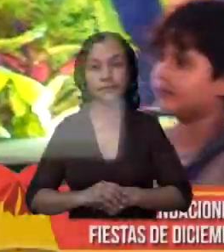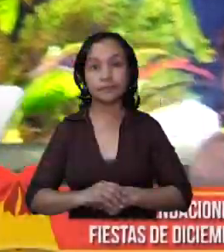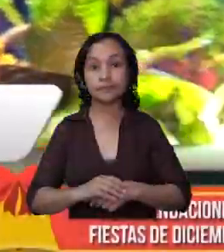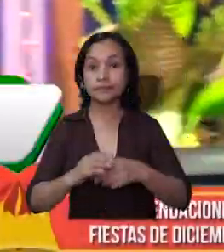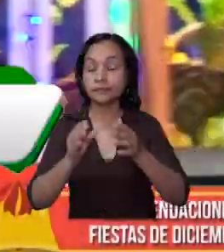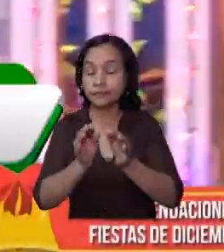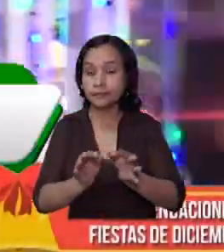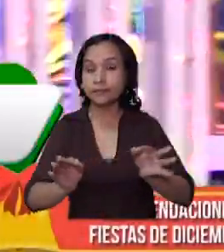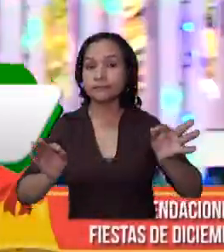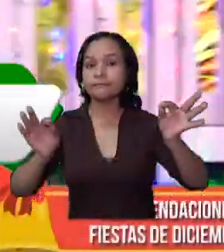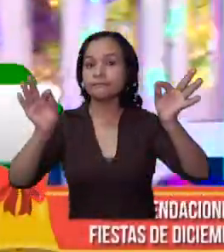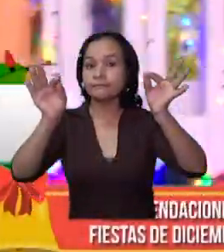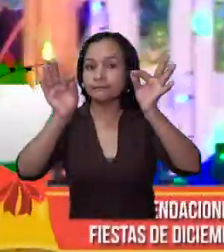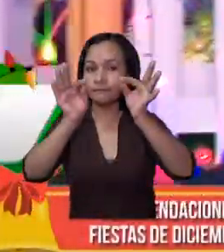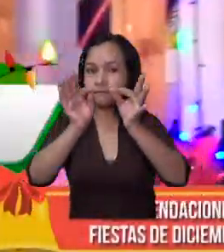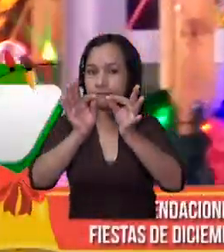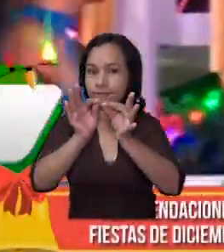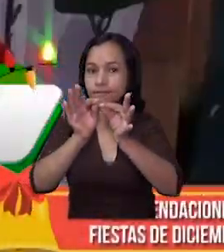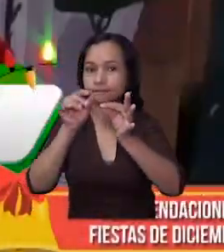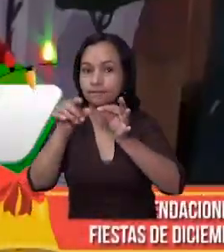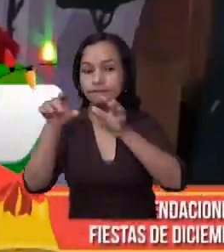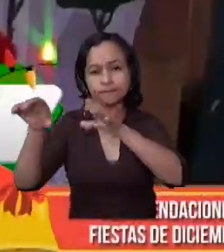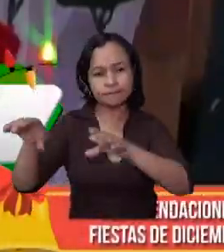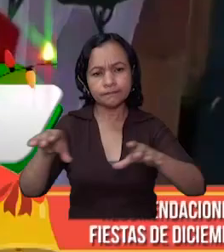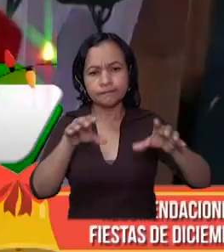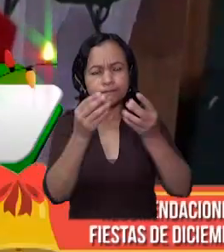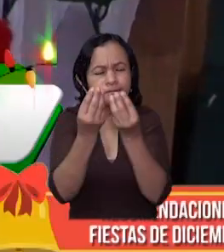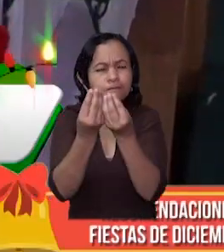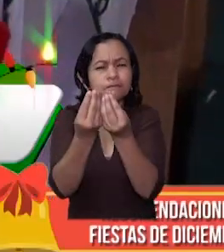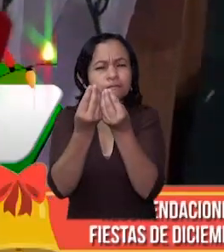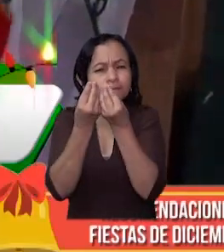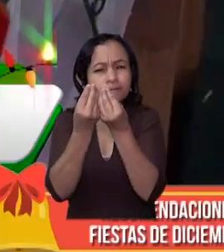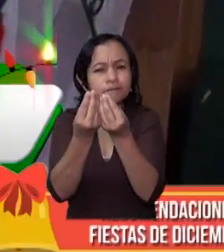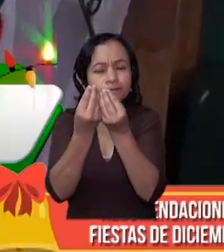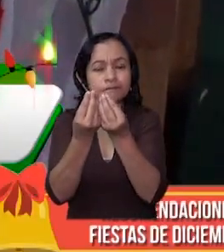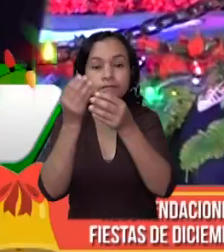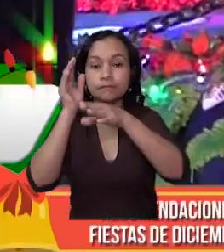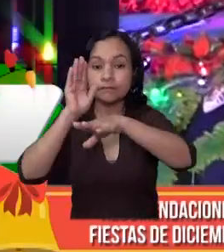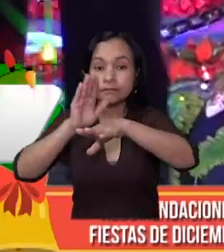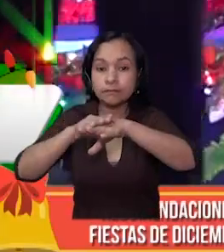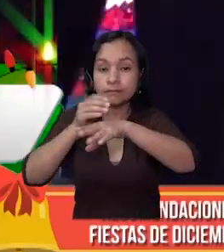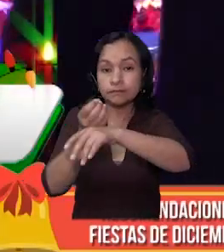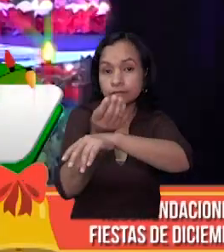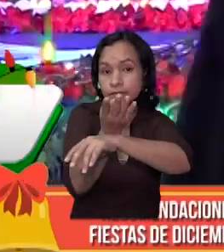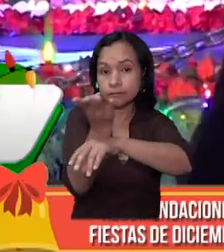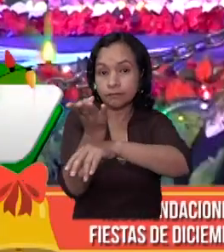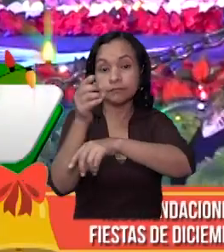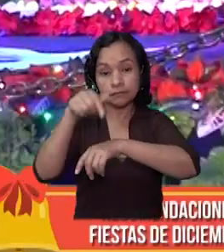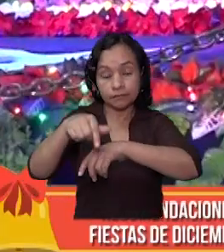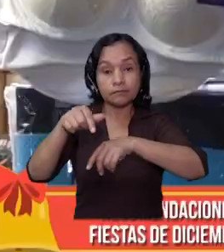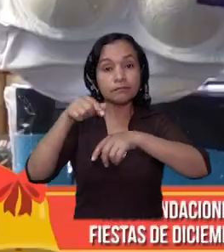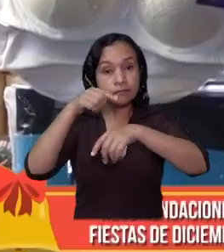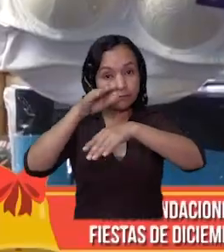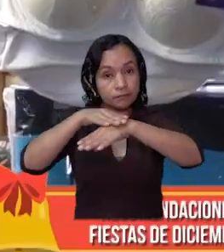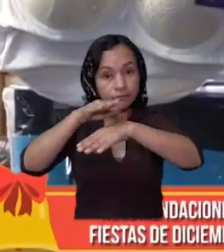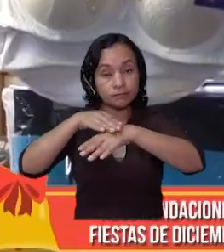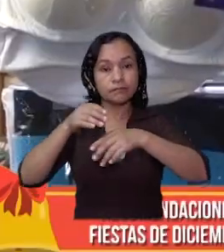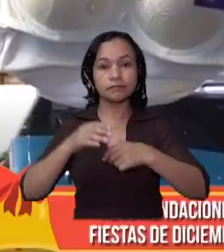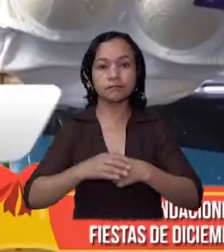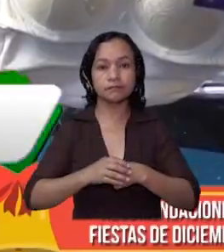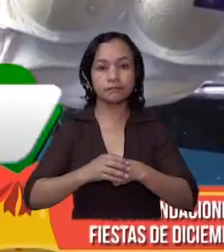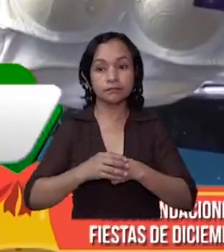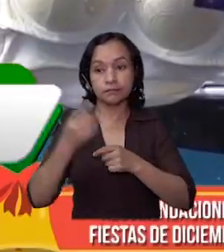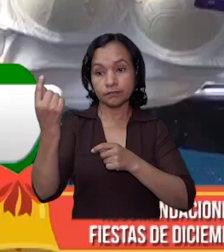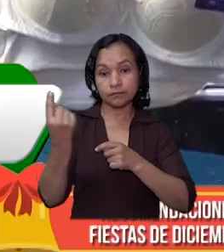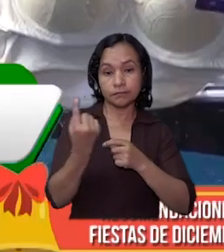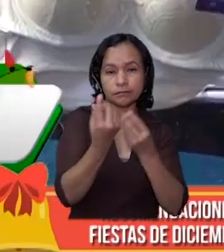Es importante que si nos encontramos en eventos masivos, tomemos en cuenta las recomendaciones que te brindamos a continuación. Al llegar